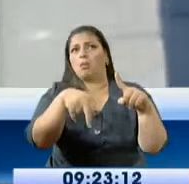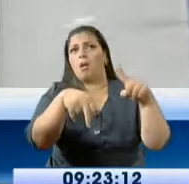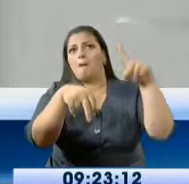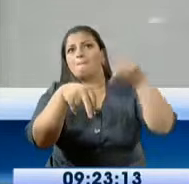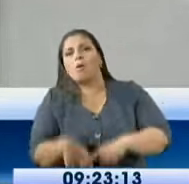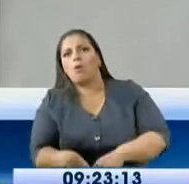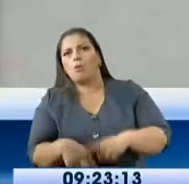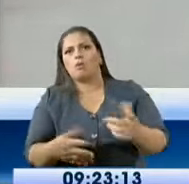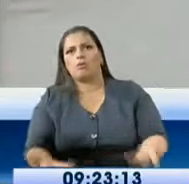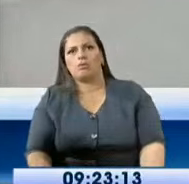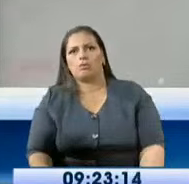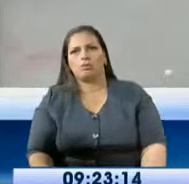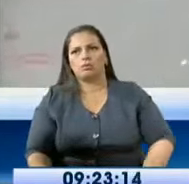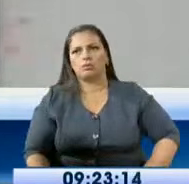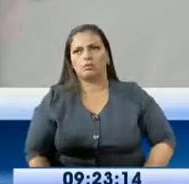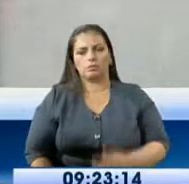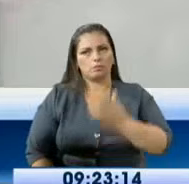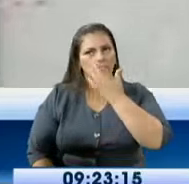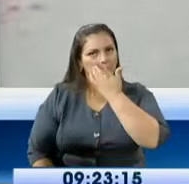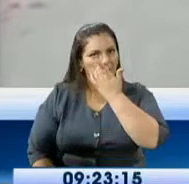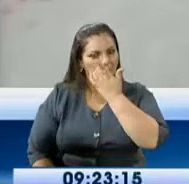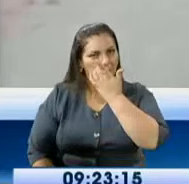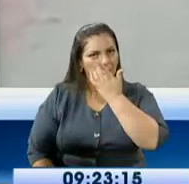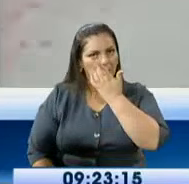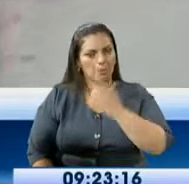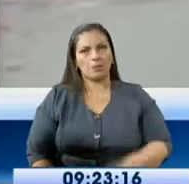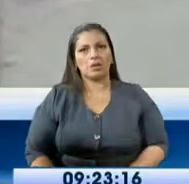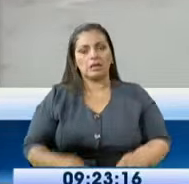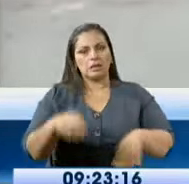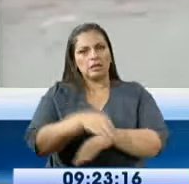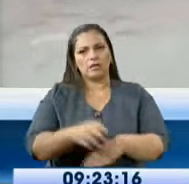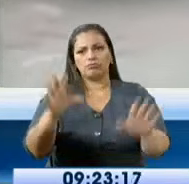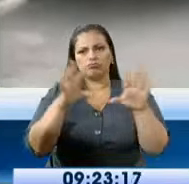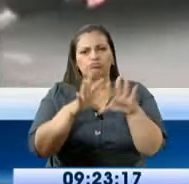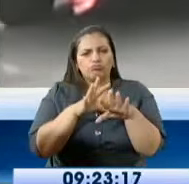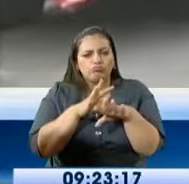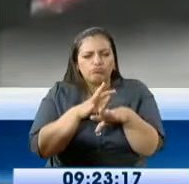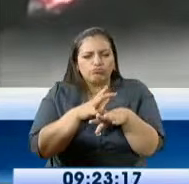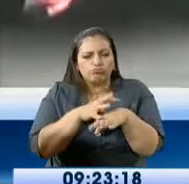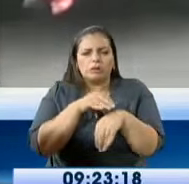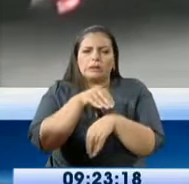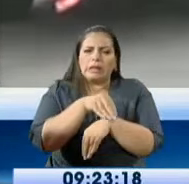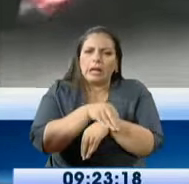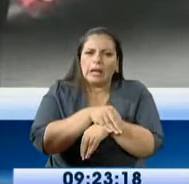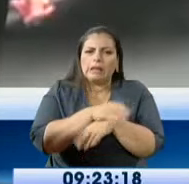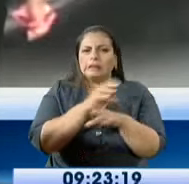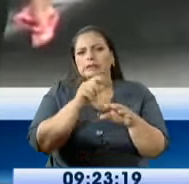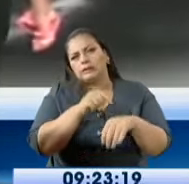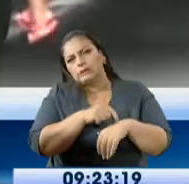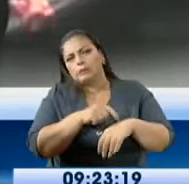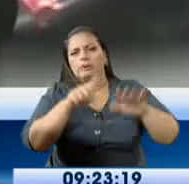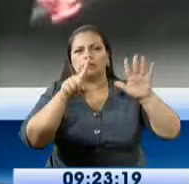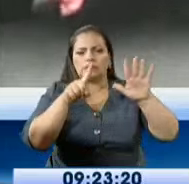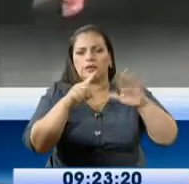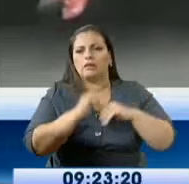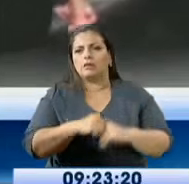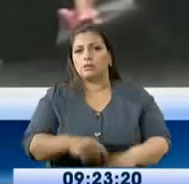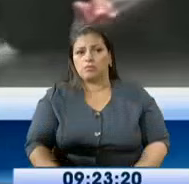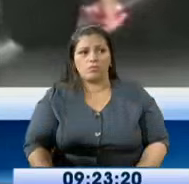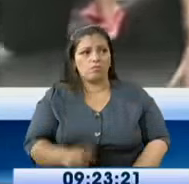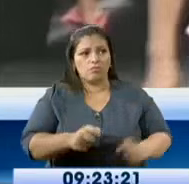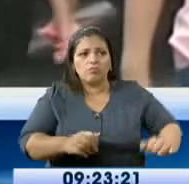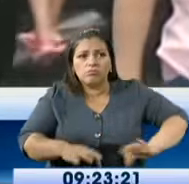cruzar. Terrible. Y el poste que está por caerse, o sea, imagínese cómo estamos ahorita nosotros viviendo. Necesitamos un representante de la comunidad. Claro, me gustaría que alguien